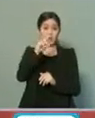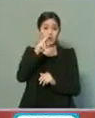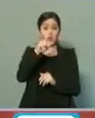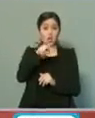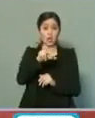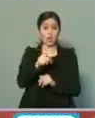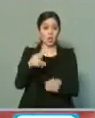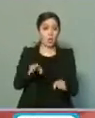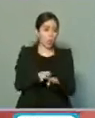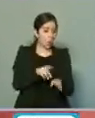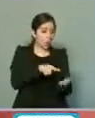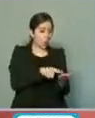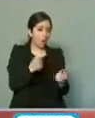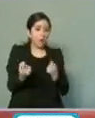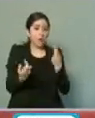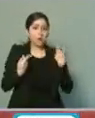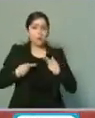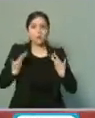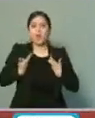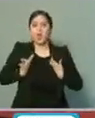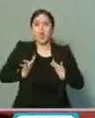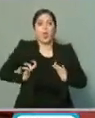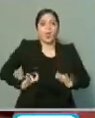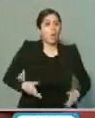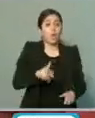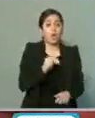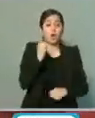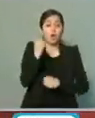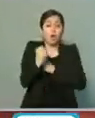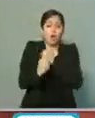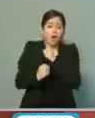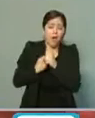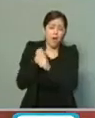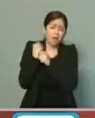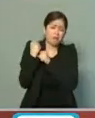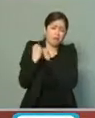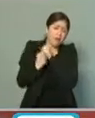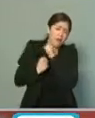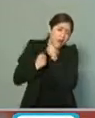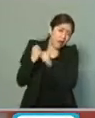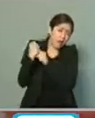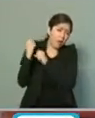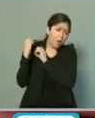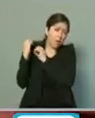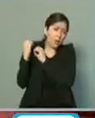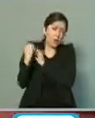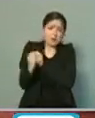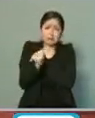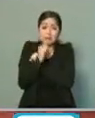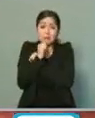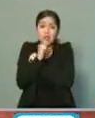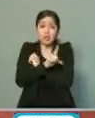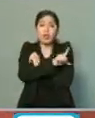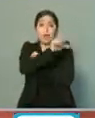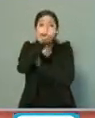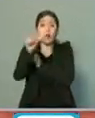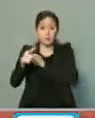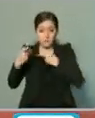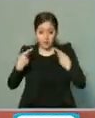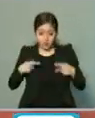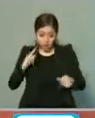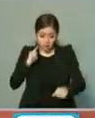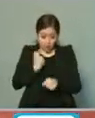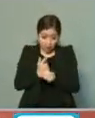escándalo terrible, Claro. ¿no? Entonces, muchos años nadie supo de estos textos, hasta que nuevamente alguien los descubre y se empezaron a hacer